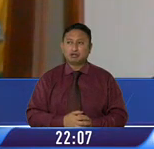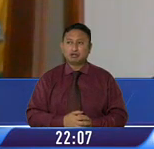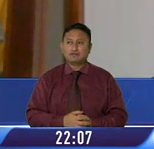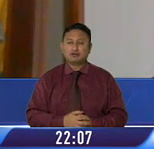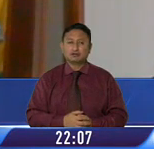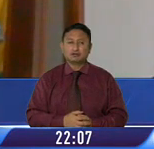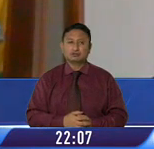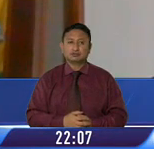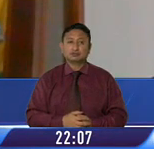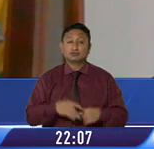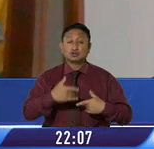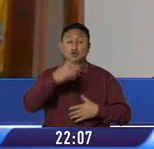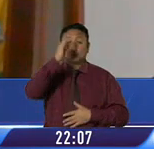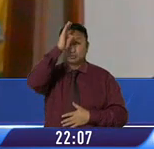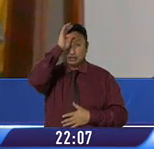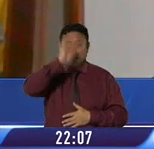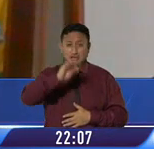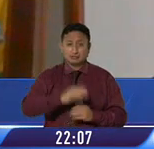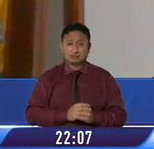hospitales